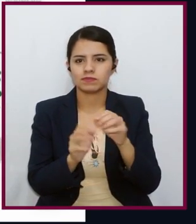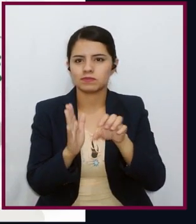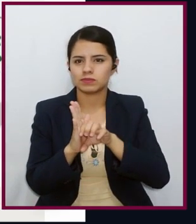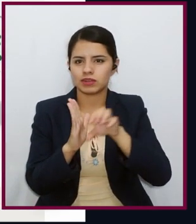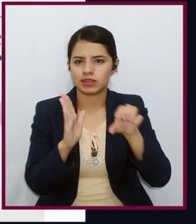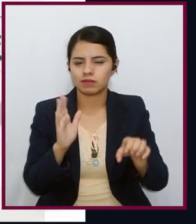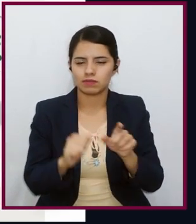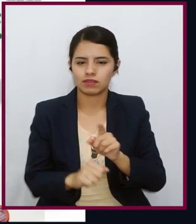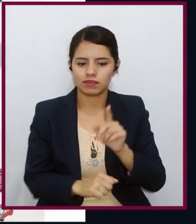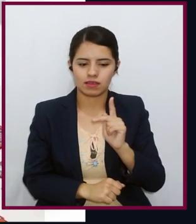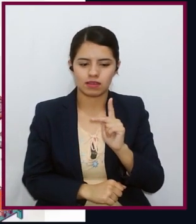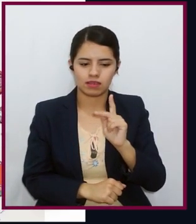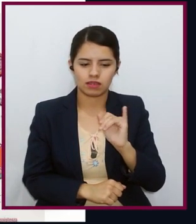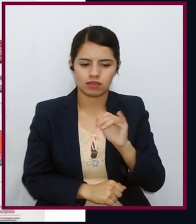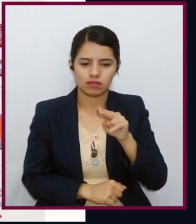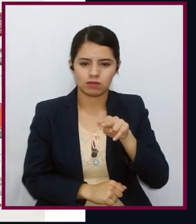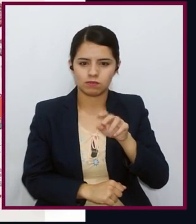compartir. ¡Venga!